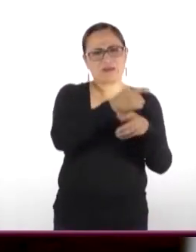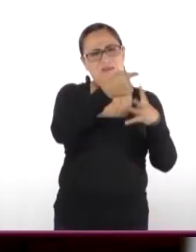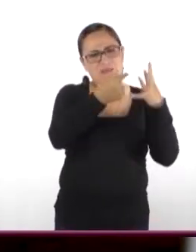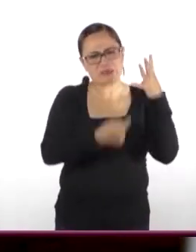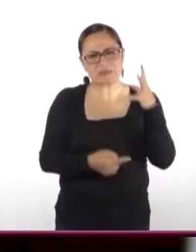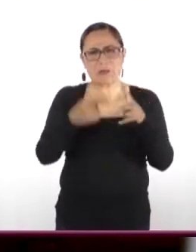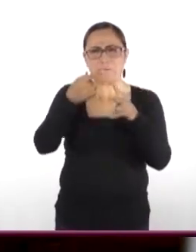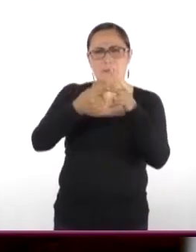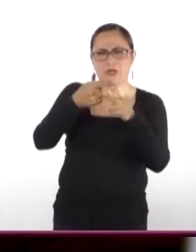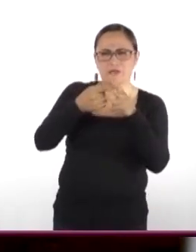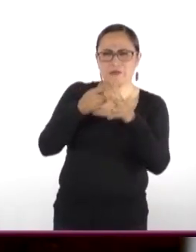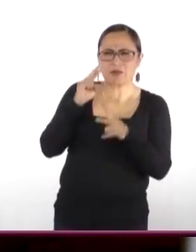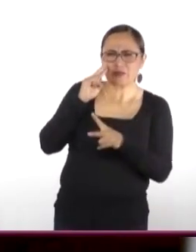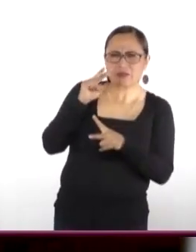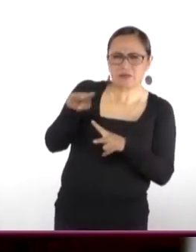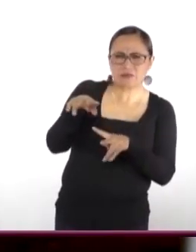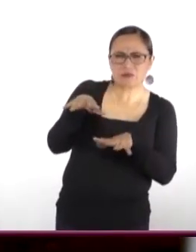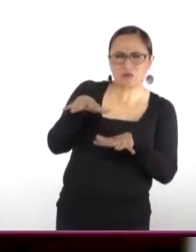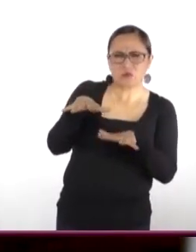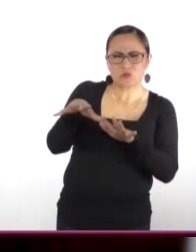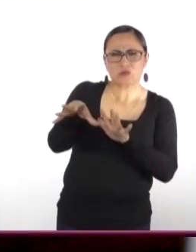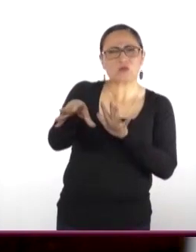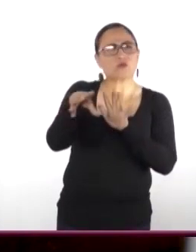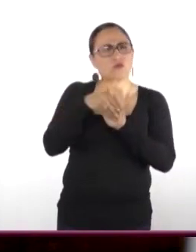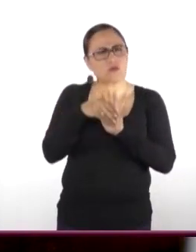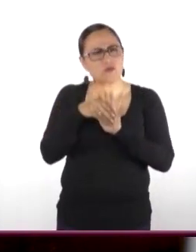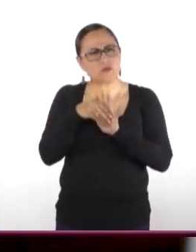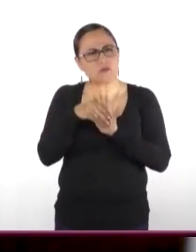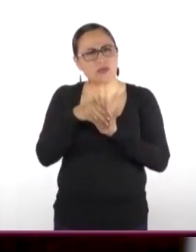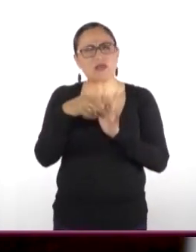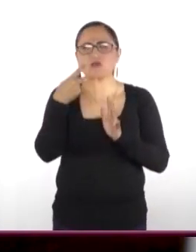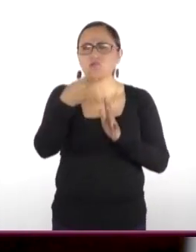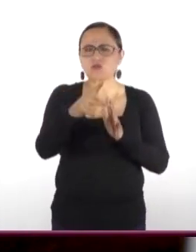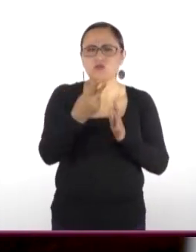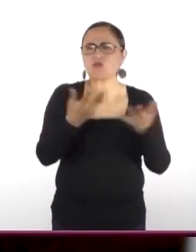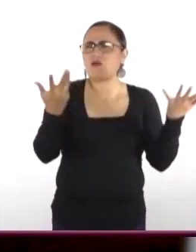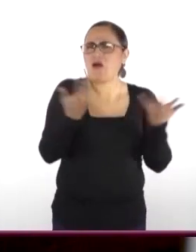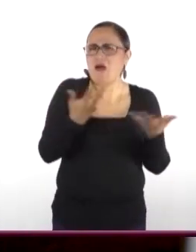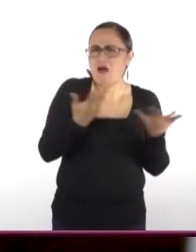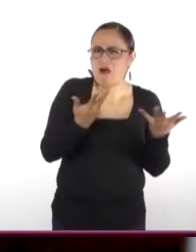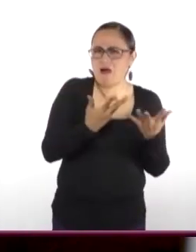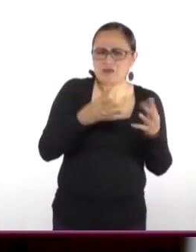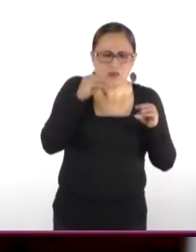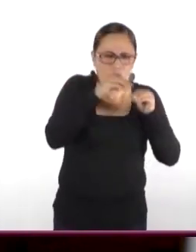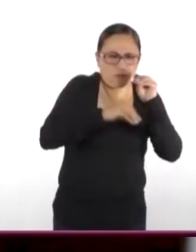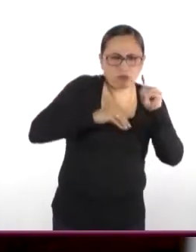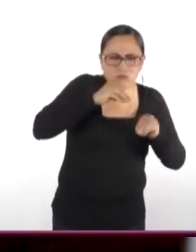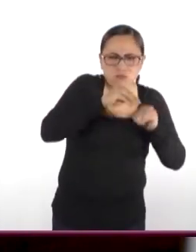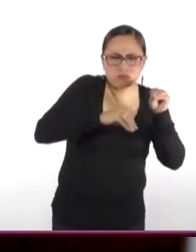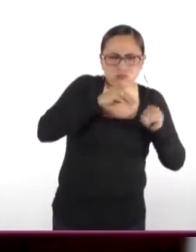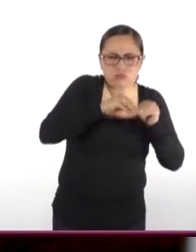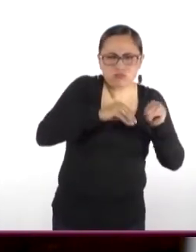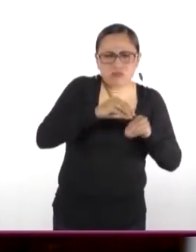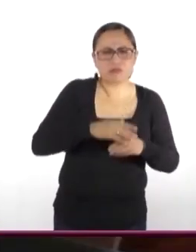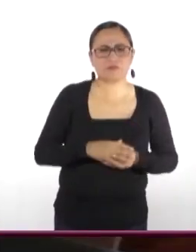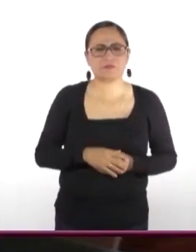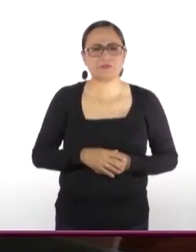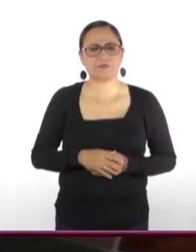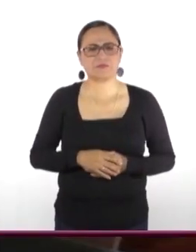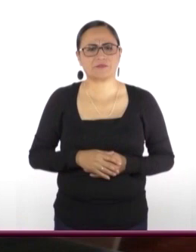sido influenciados por las matemáticas, que han mostrado como las matemáticas dentro de su trabajo como muy